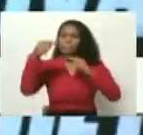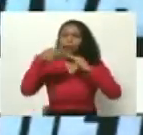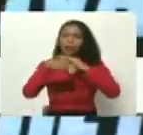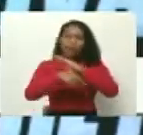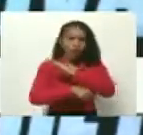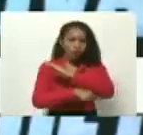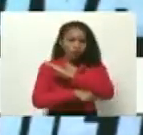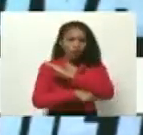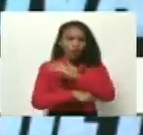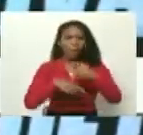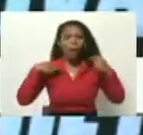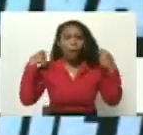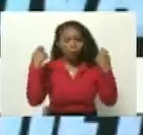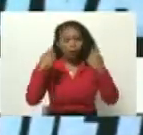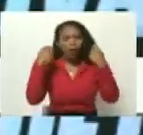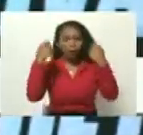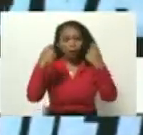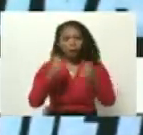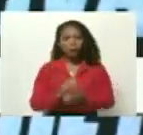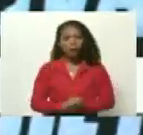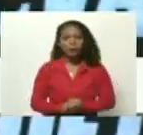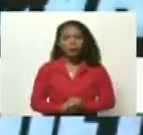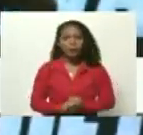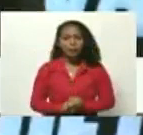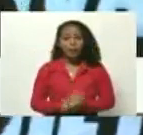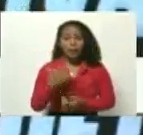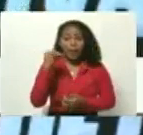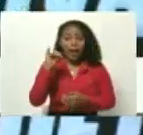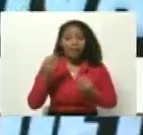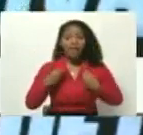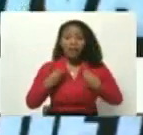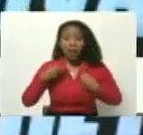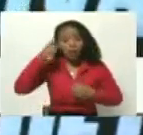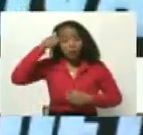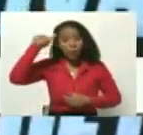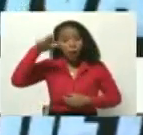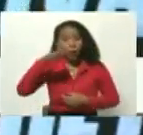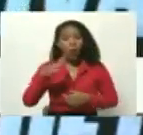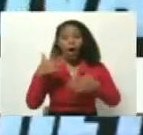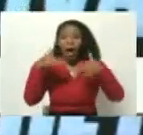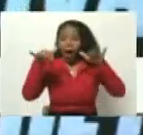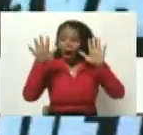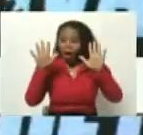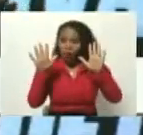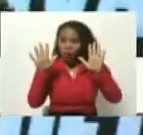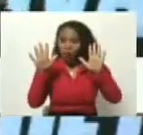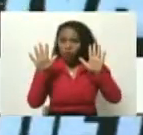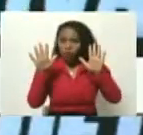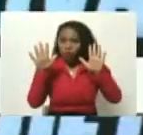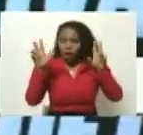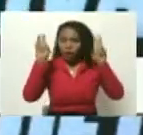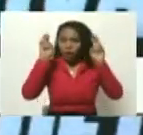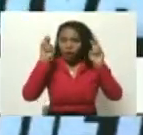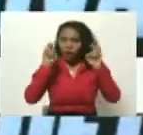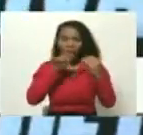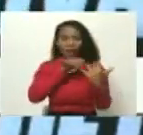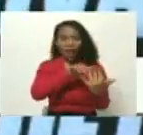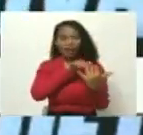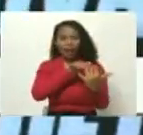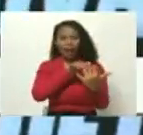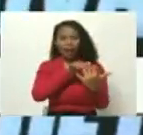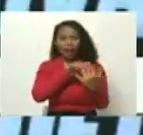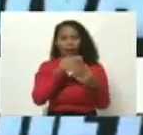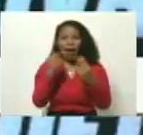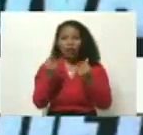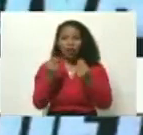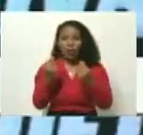profundamente populares, y está vivo un pueblo que aún con los efectos de la guerra económica y